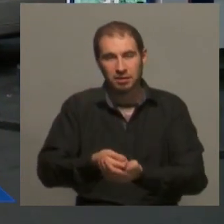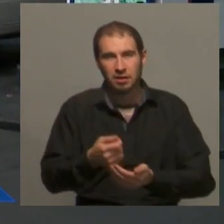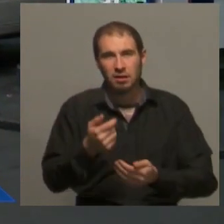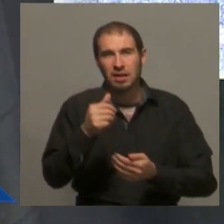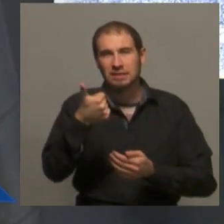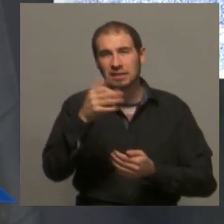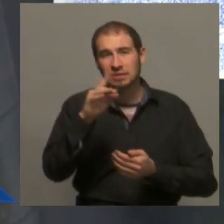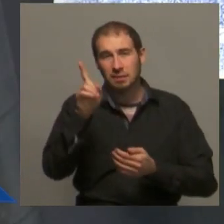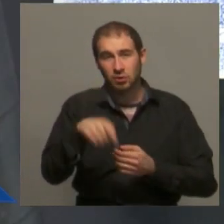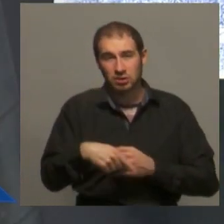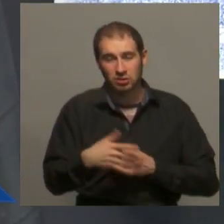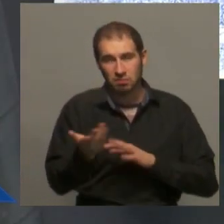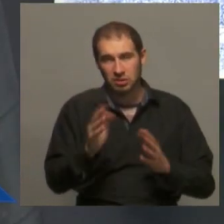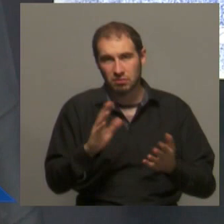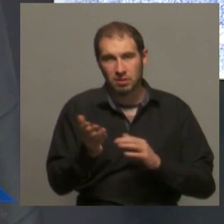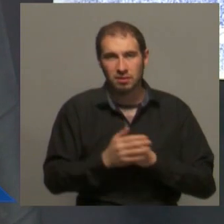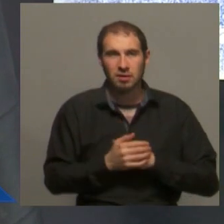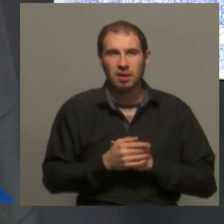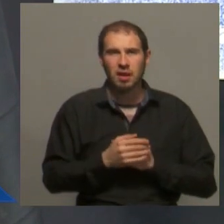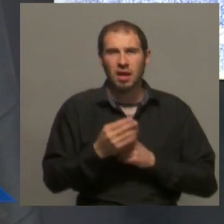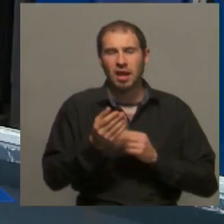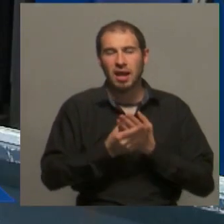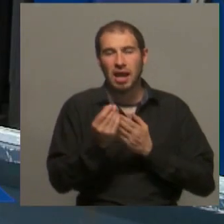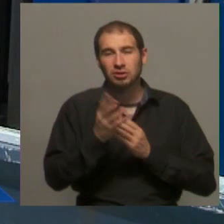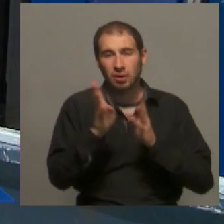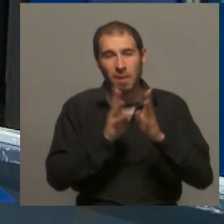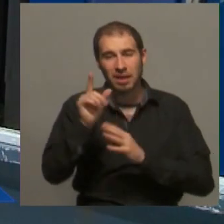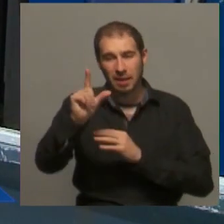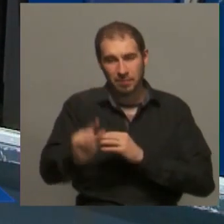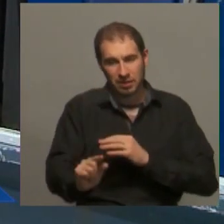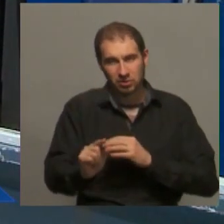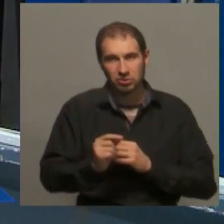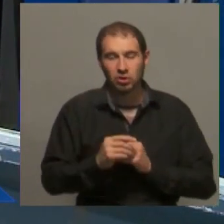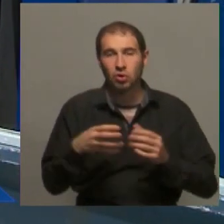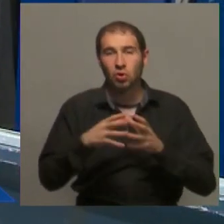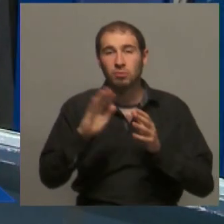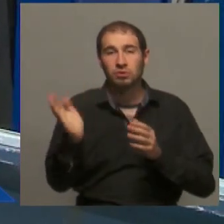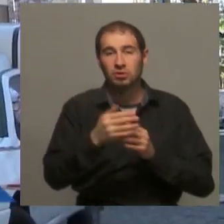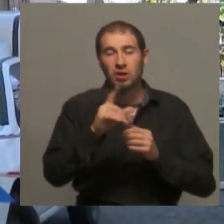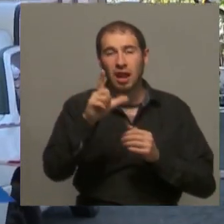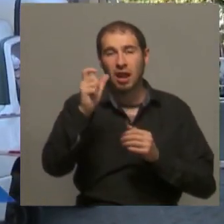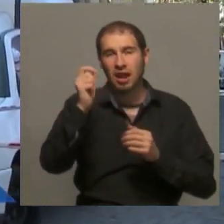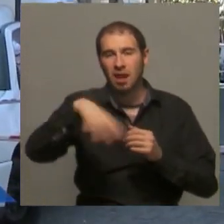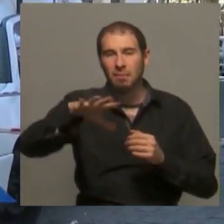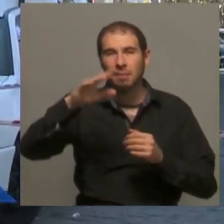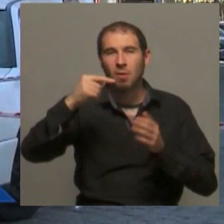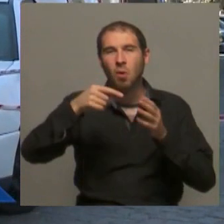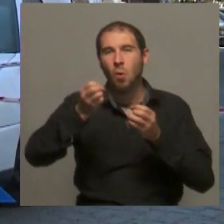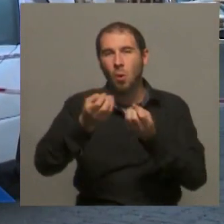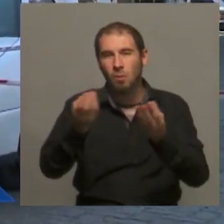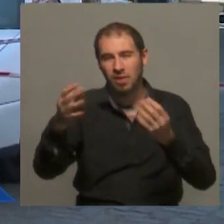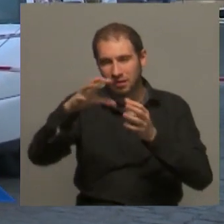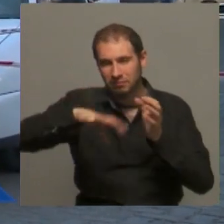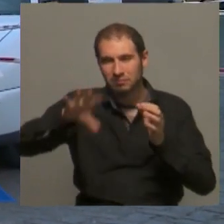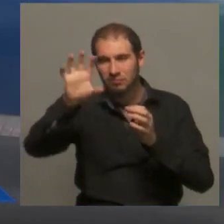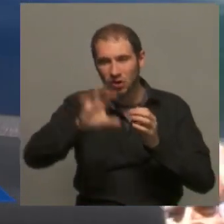de un 60% y tenemos menos costo de maquinaria. Todo el sector de la pampa húmeda, que está muy